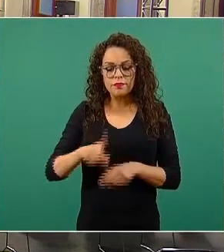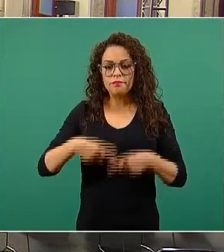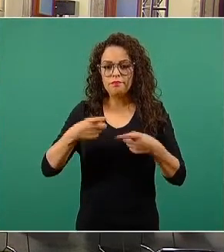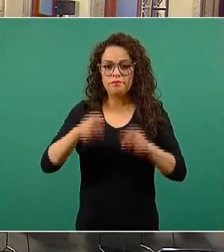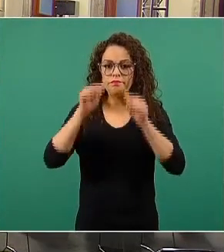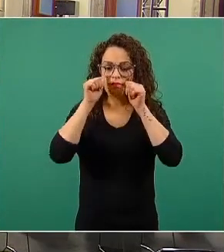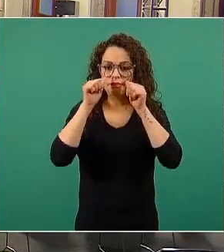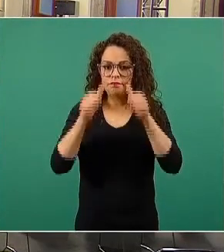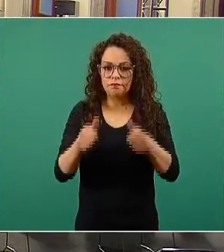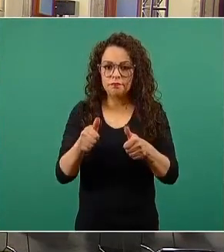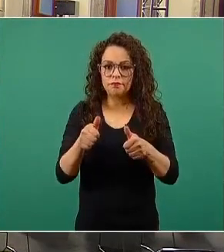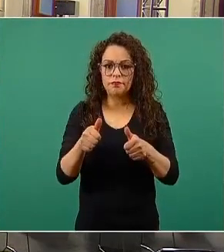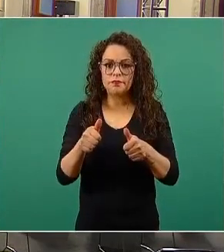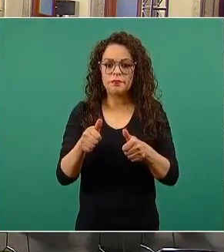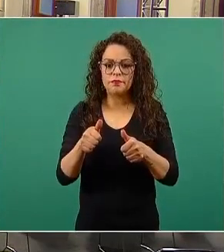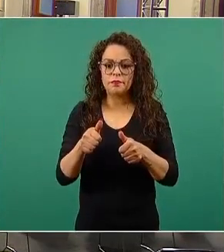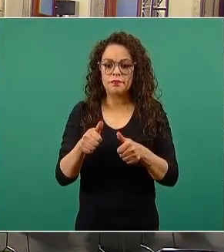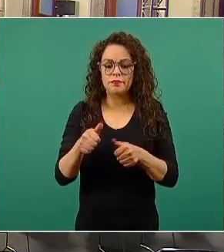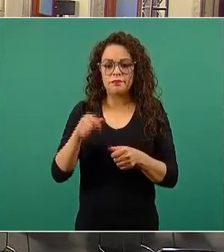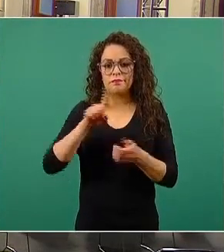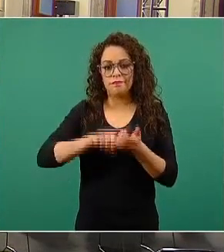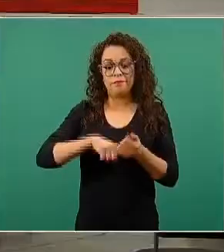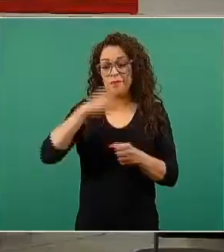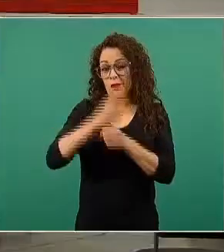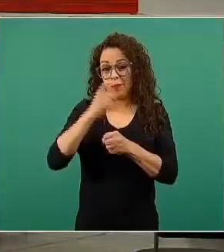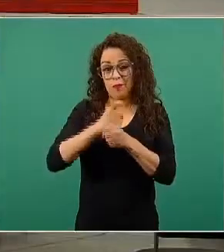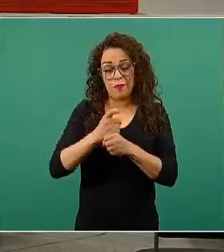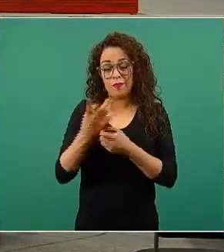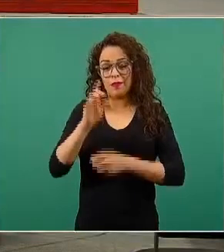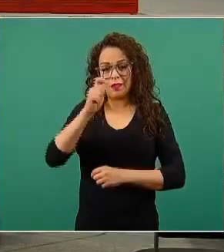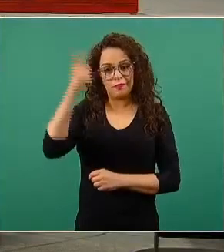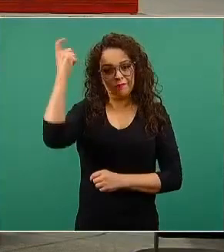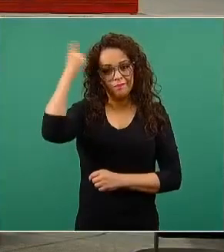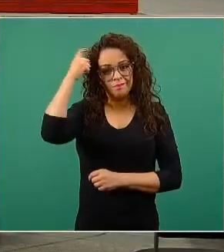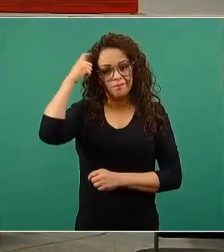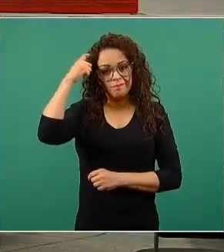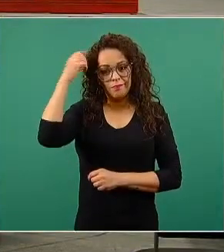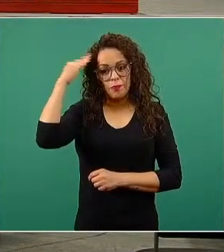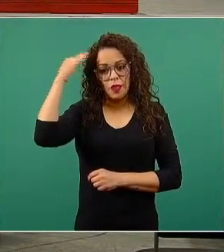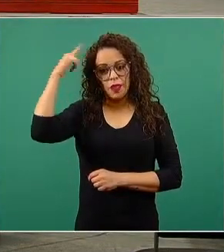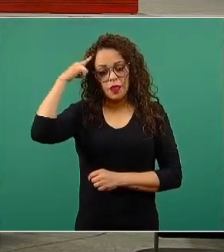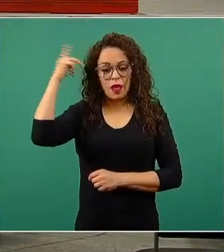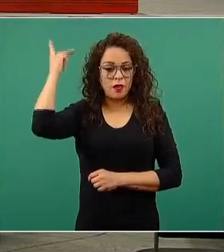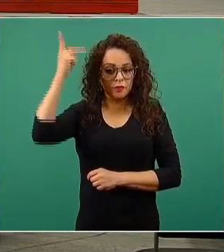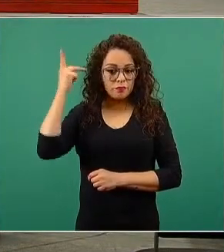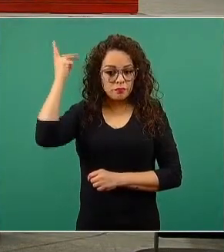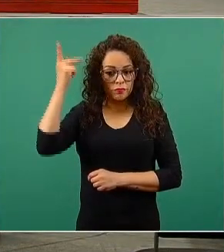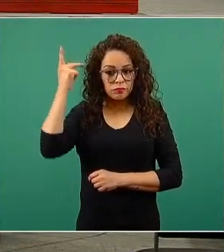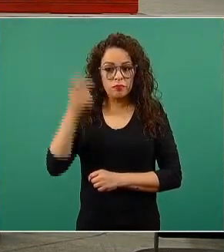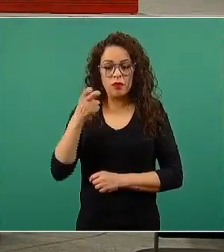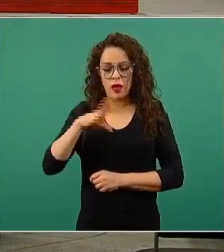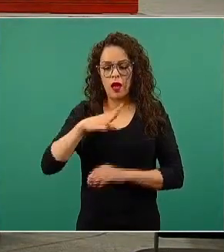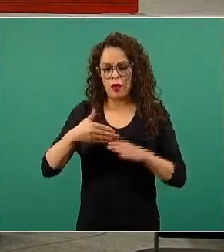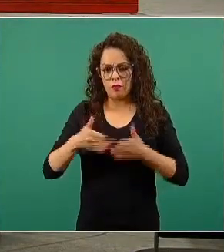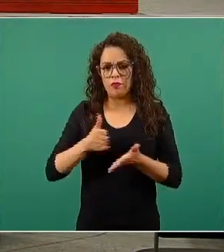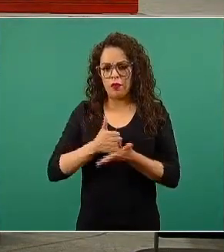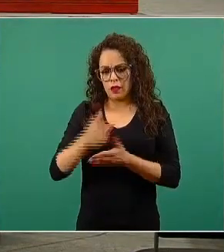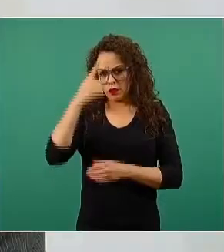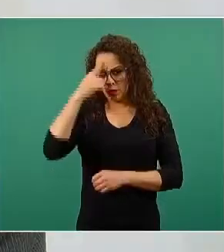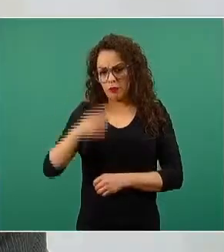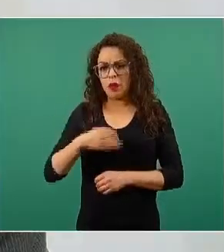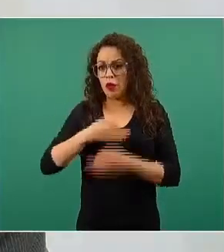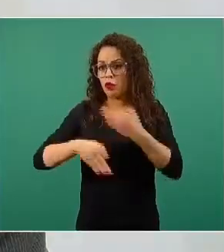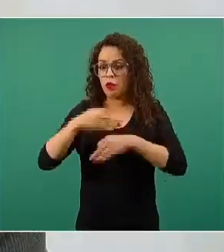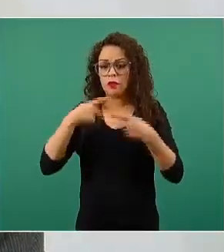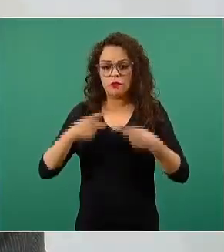atendiendo desde luego las secuelas psicológicas y mentales. Hay un esquema de acceso, de atención a la población a